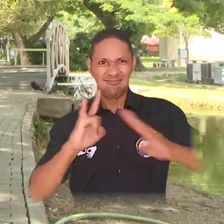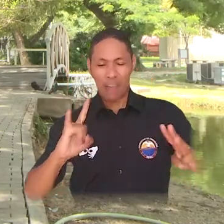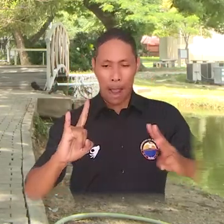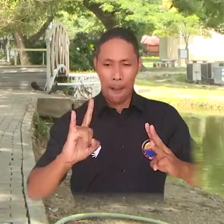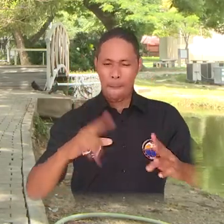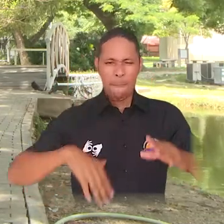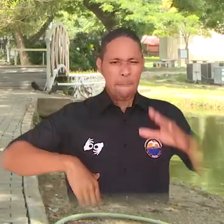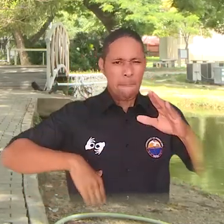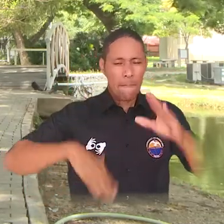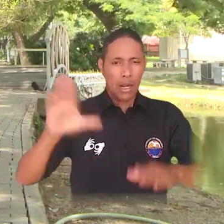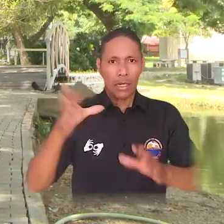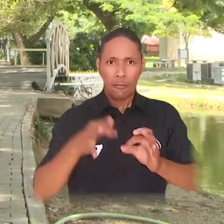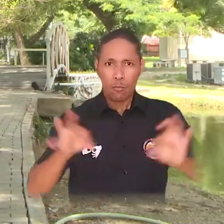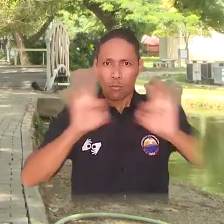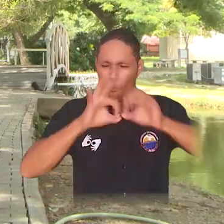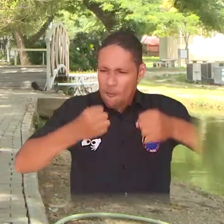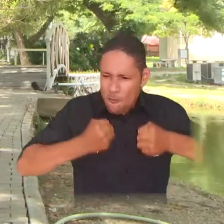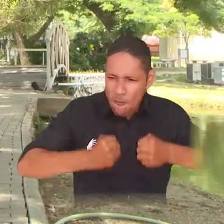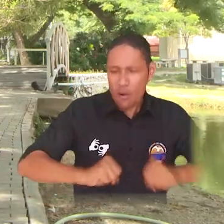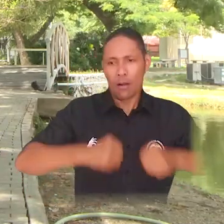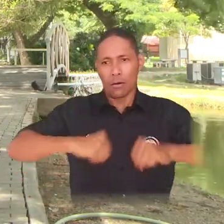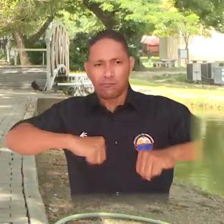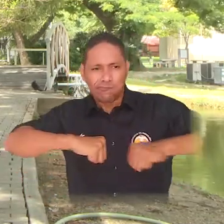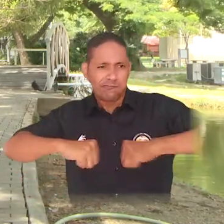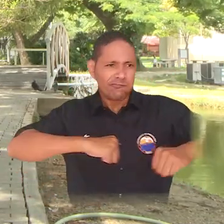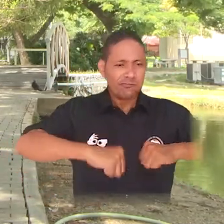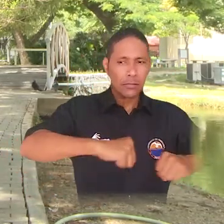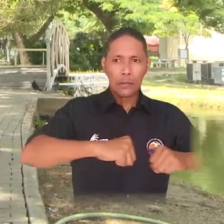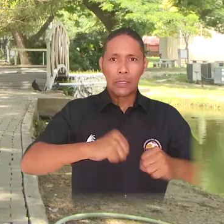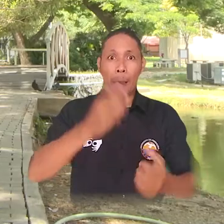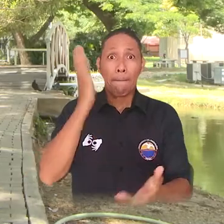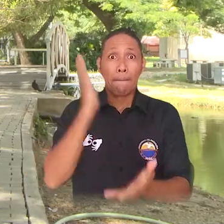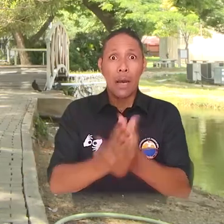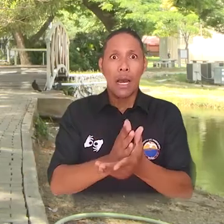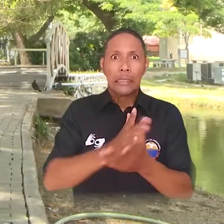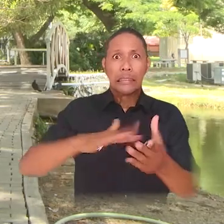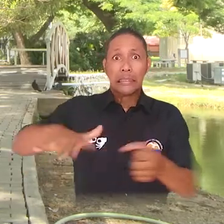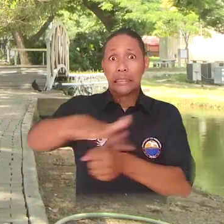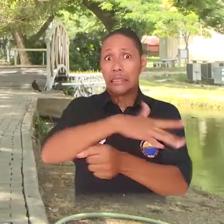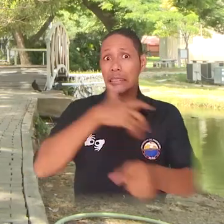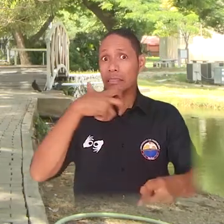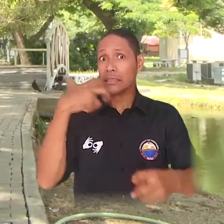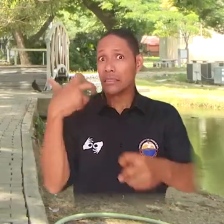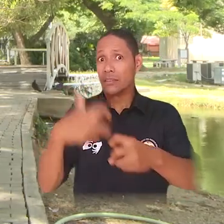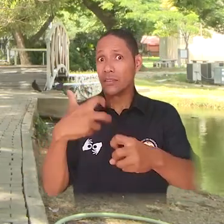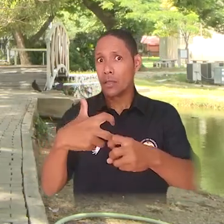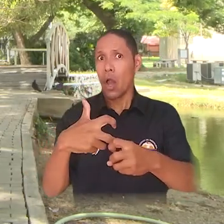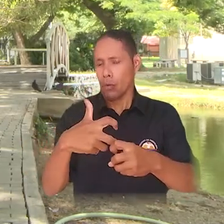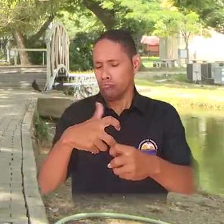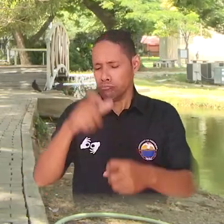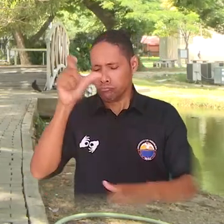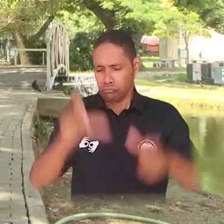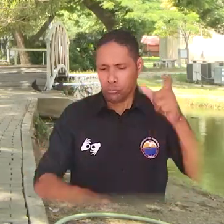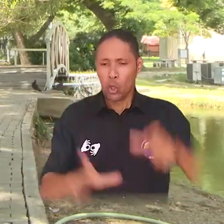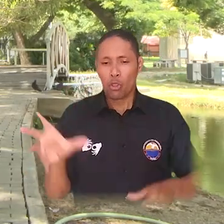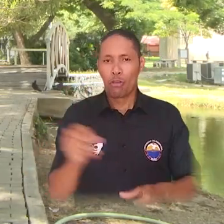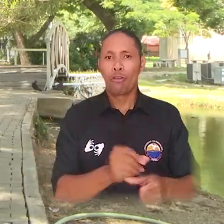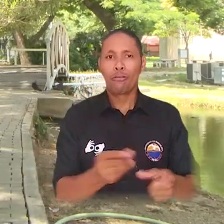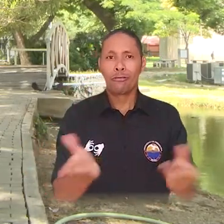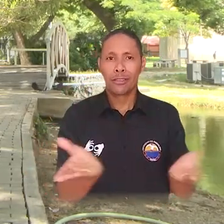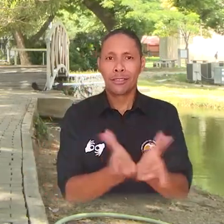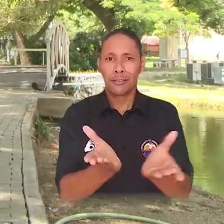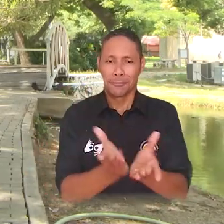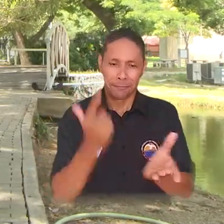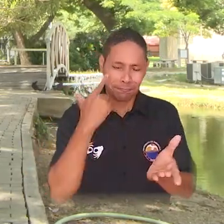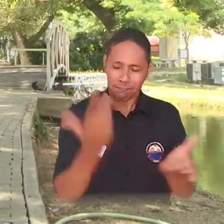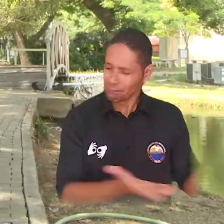institucional. De allí que se desplieguen los esfuerzos necesarios para que, a pesar de las difíciles circunstancias, todos los estudiantes pudieran disfrutar de